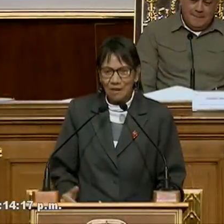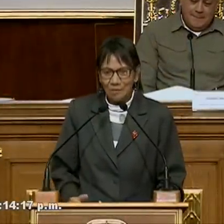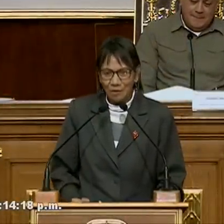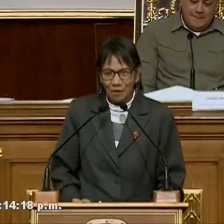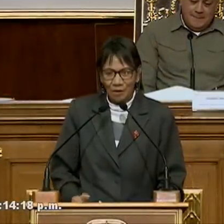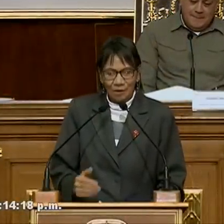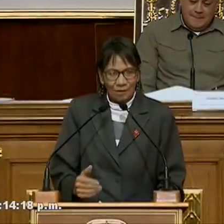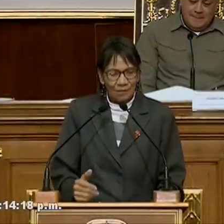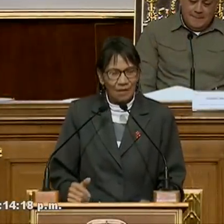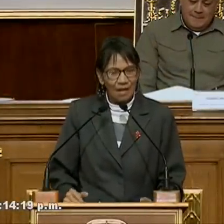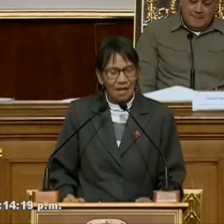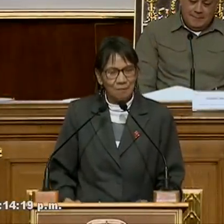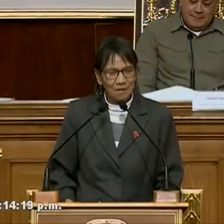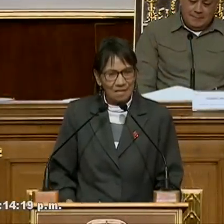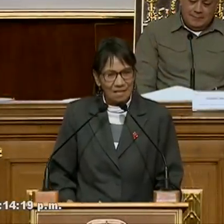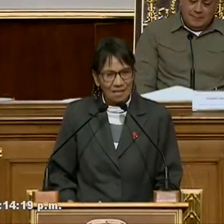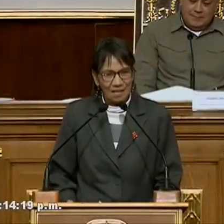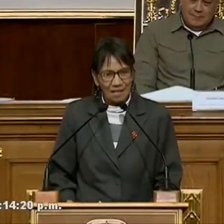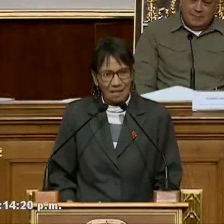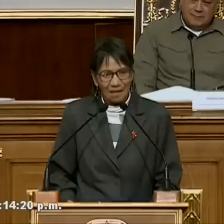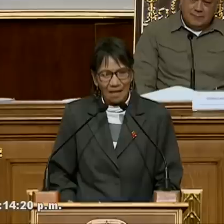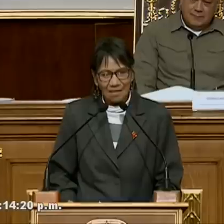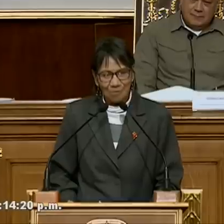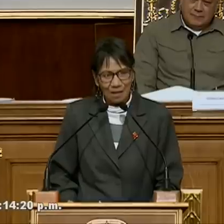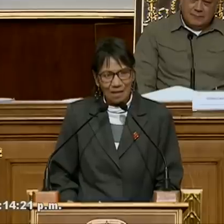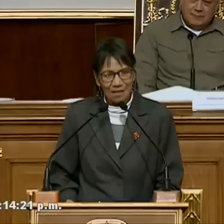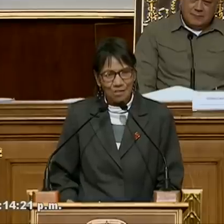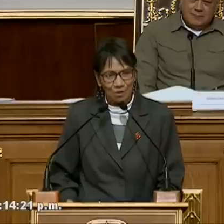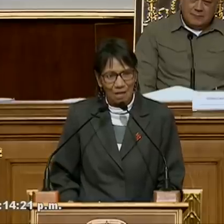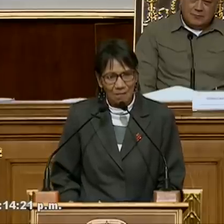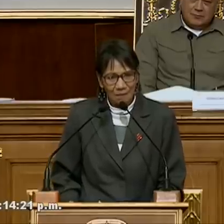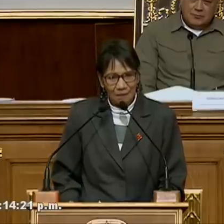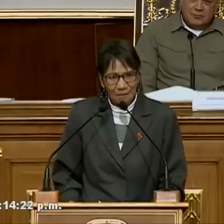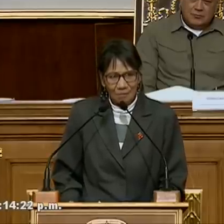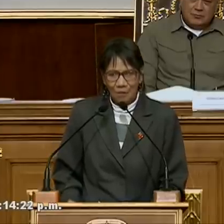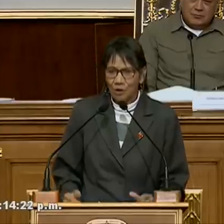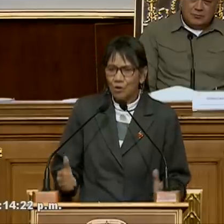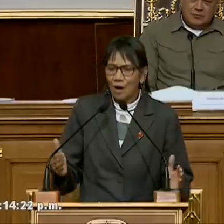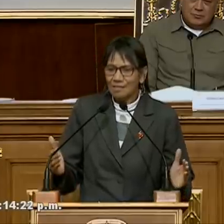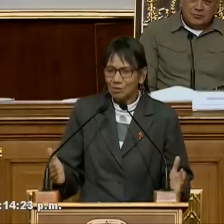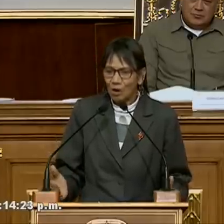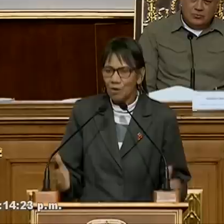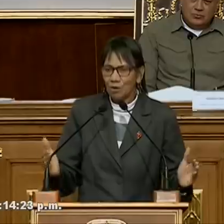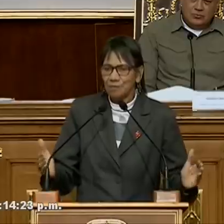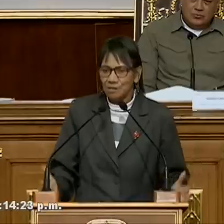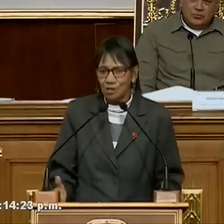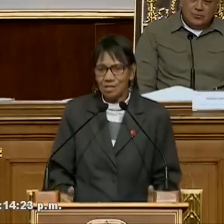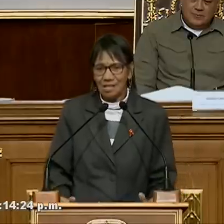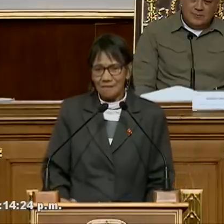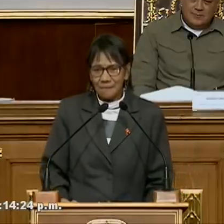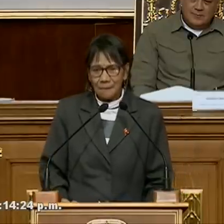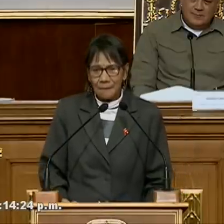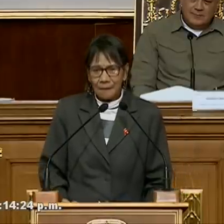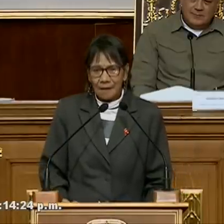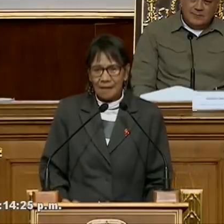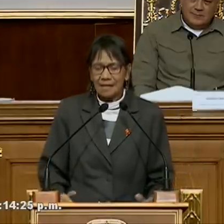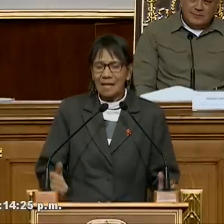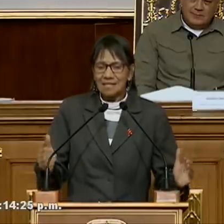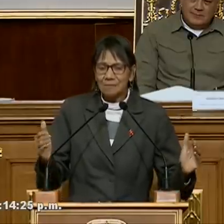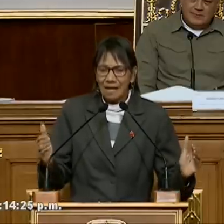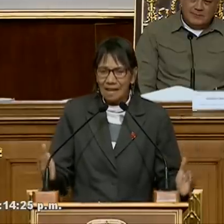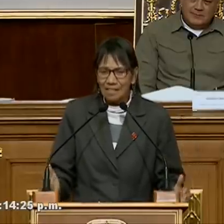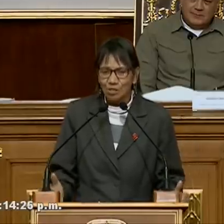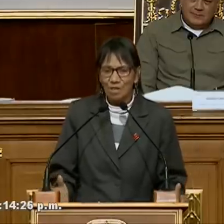todos sabemos, del presidente de la Asamblea Nacional. Pero ellos, ante todos, compatriotas, es